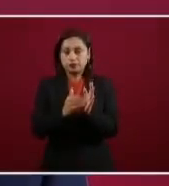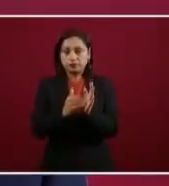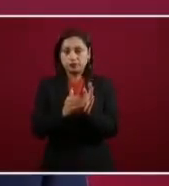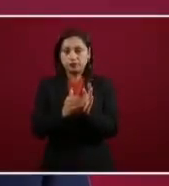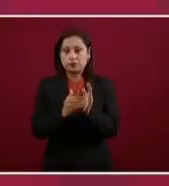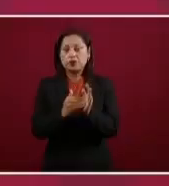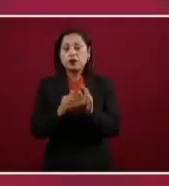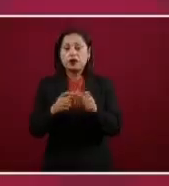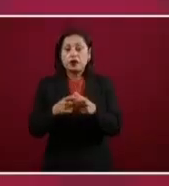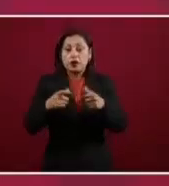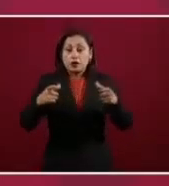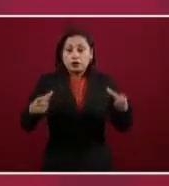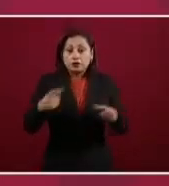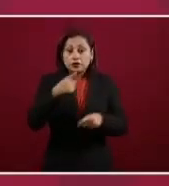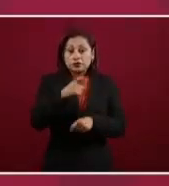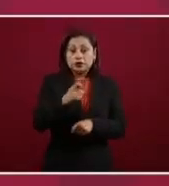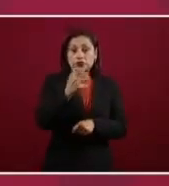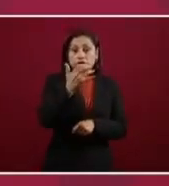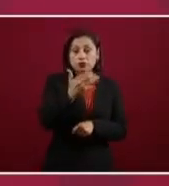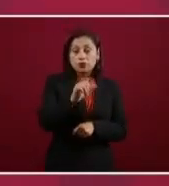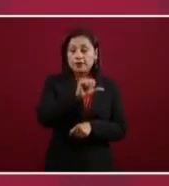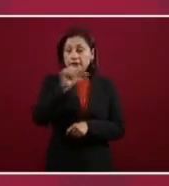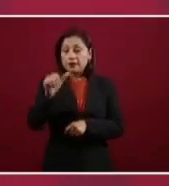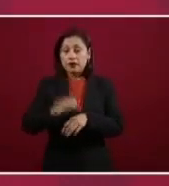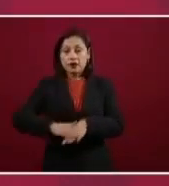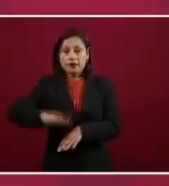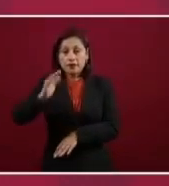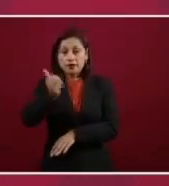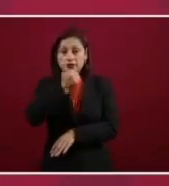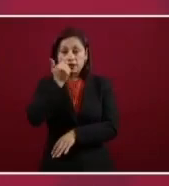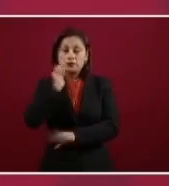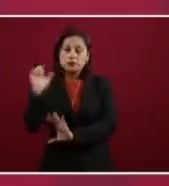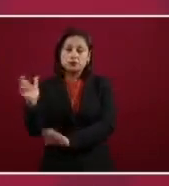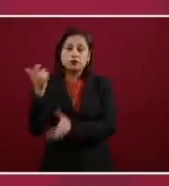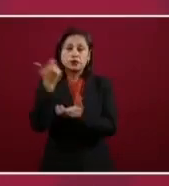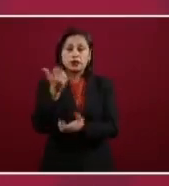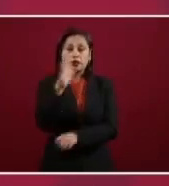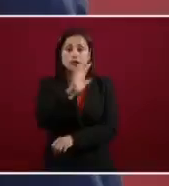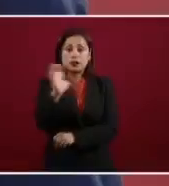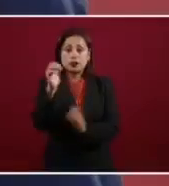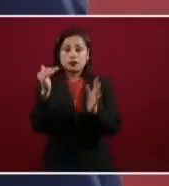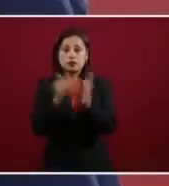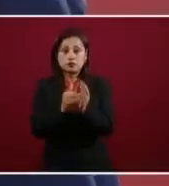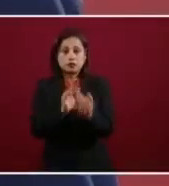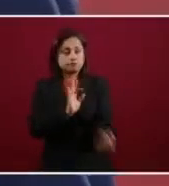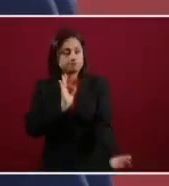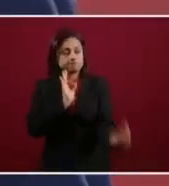150 en adelante 500 mil directo